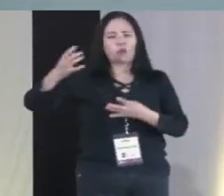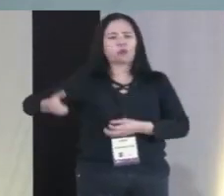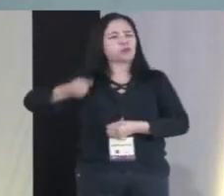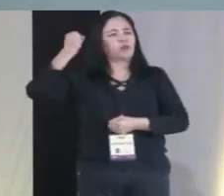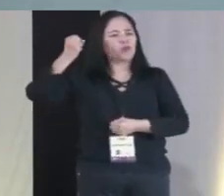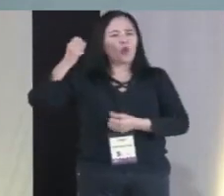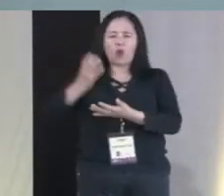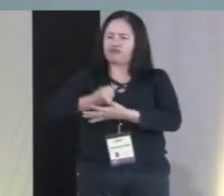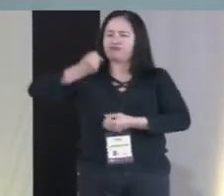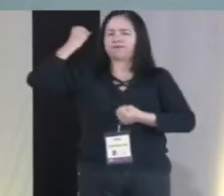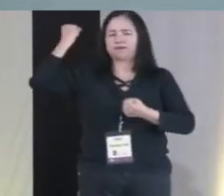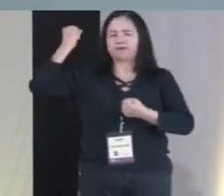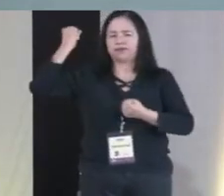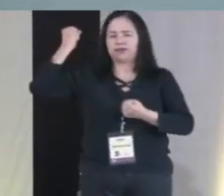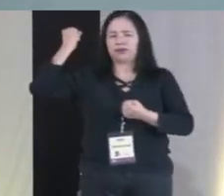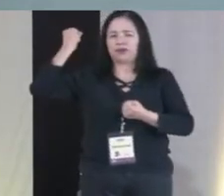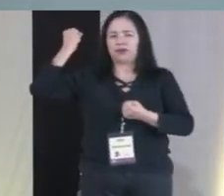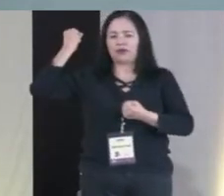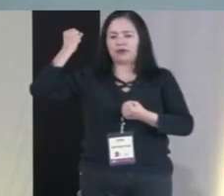un triunfador,